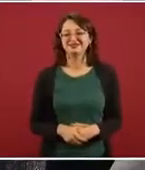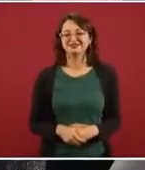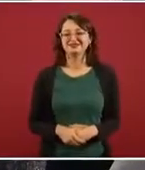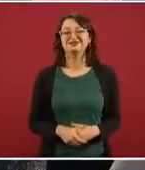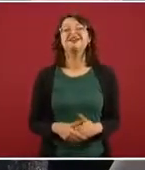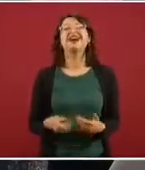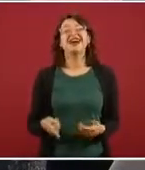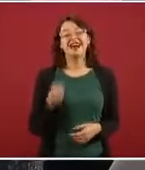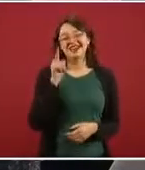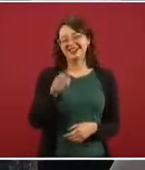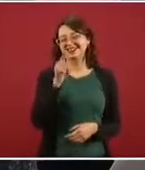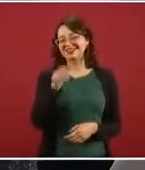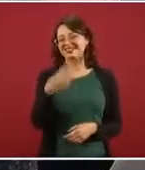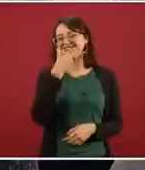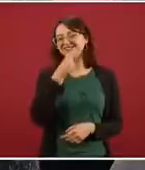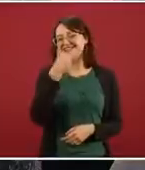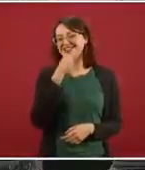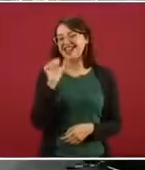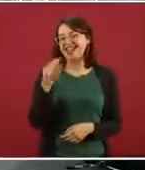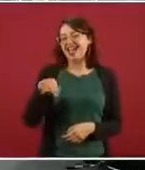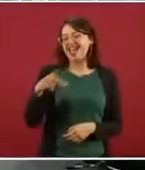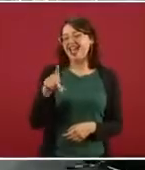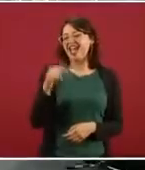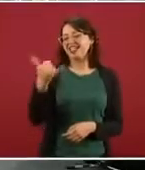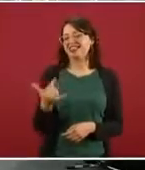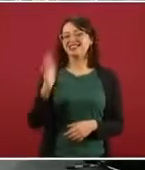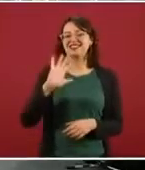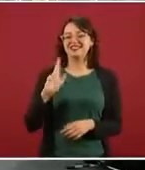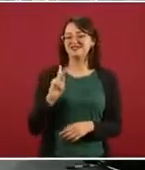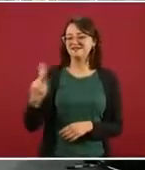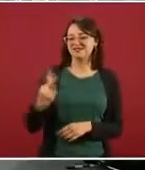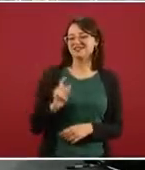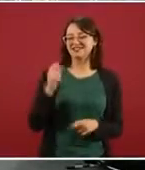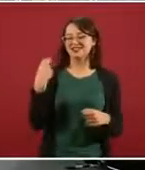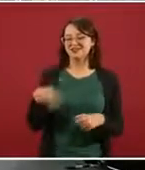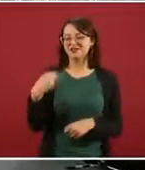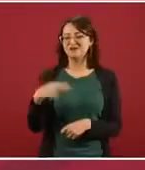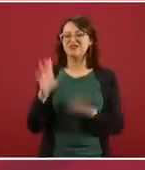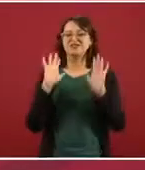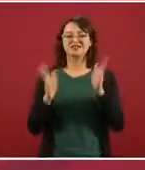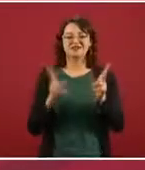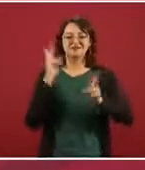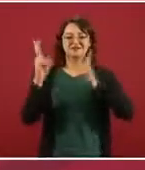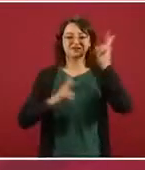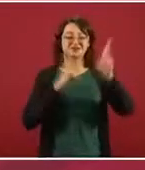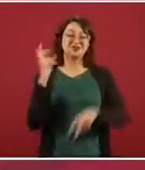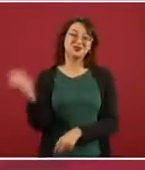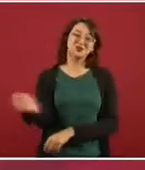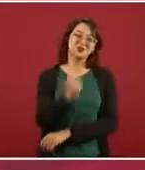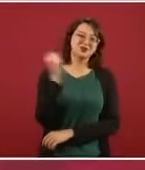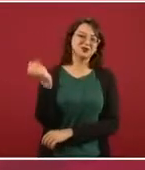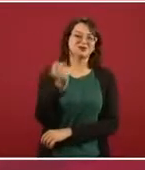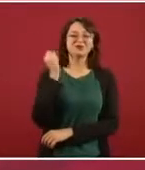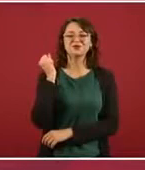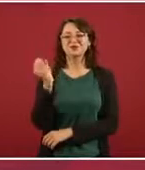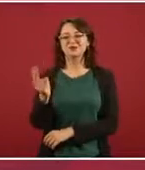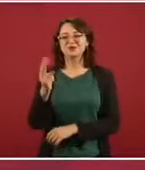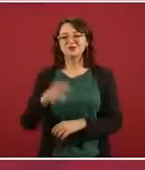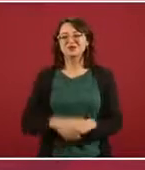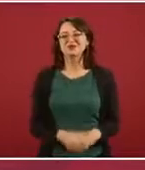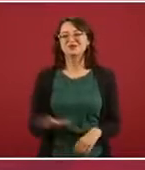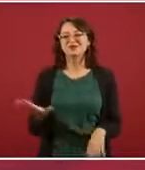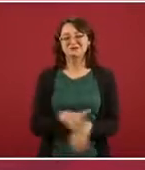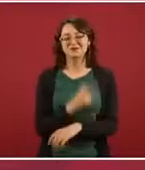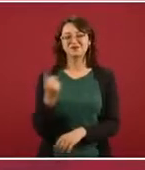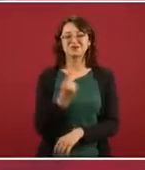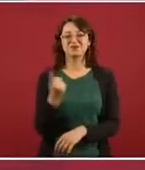Andy, sí, Andy, mi tocayo, que ya me vino a ver, me vino a visitar, y que le deseo lo mejor porque